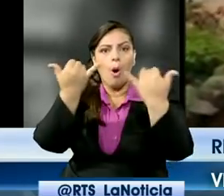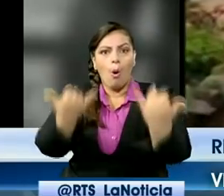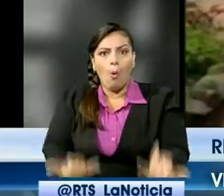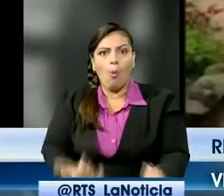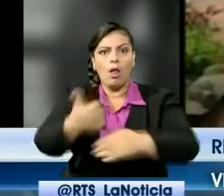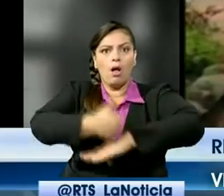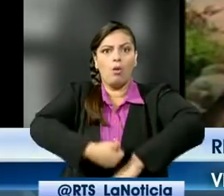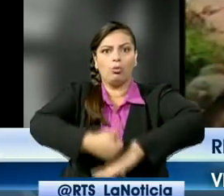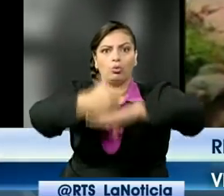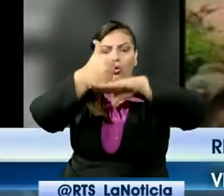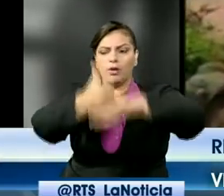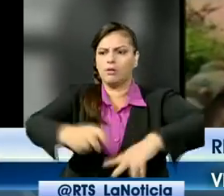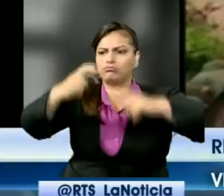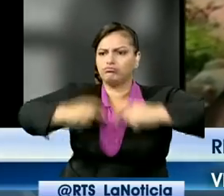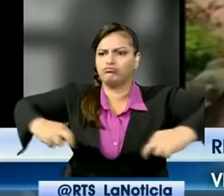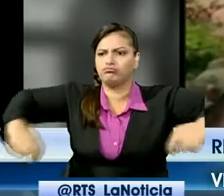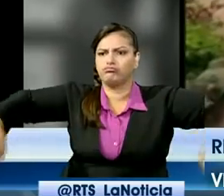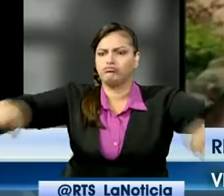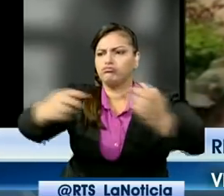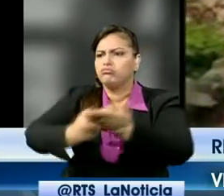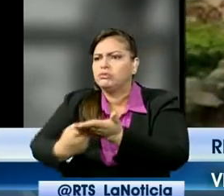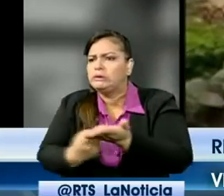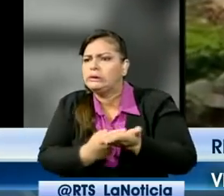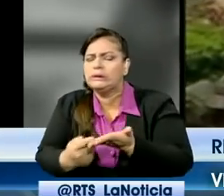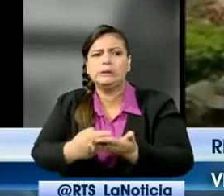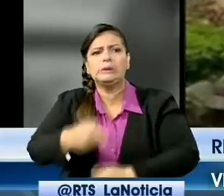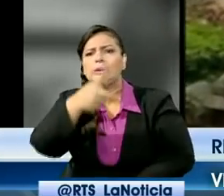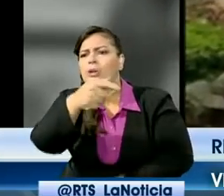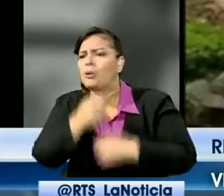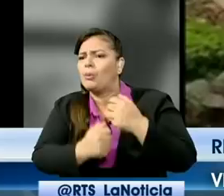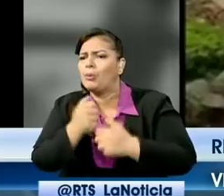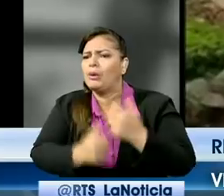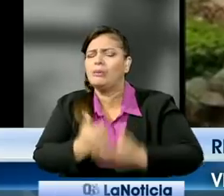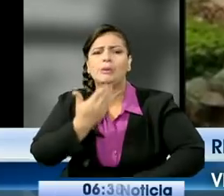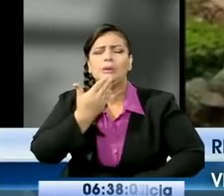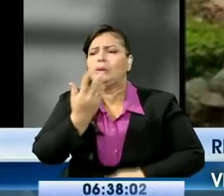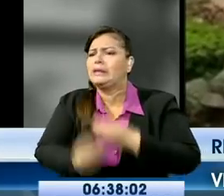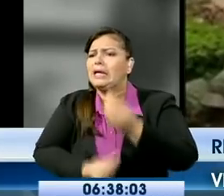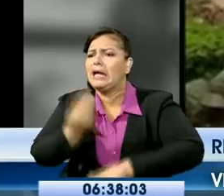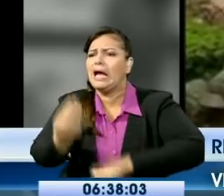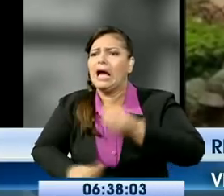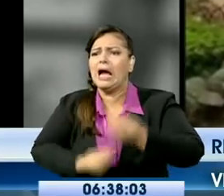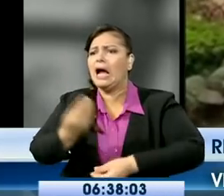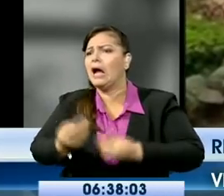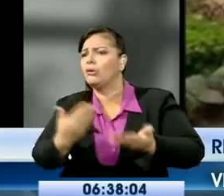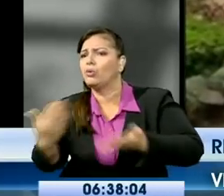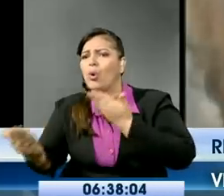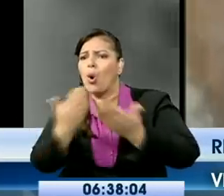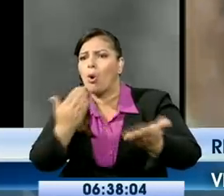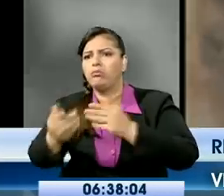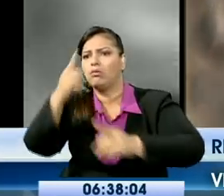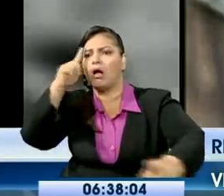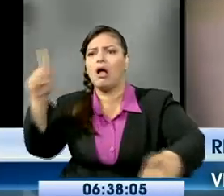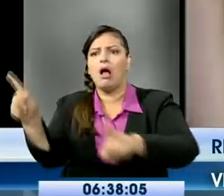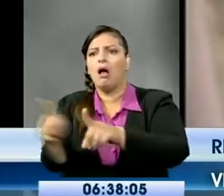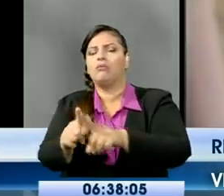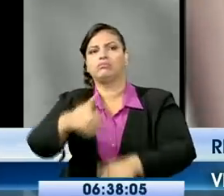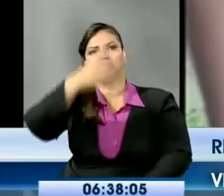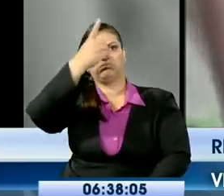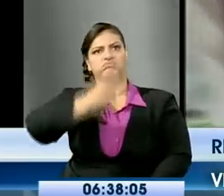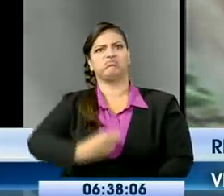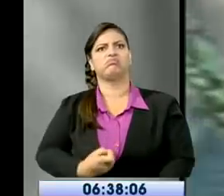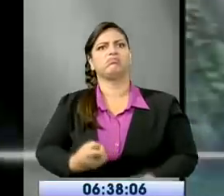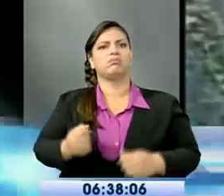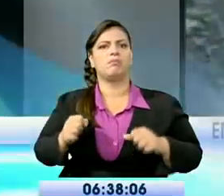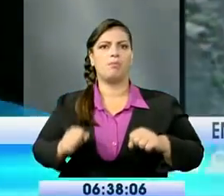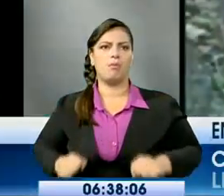urgente de directores y jefes departamentales para luego tomar una decisión y llamar al COE. De ahí que se esperan los